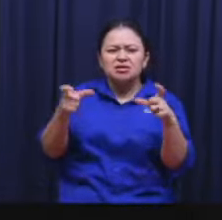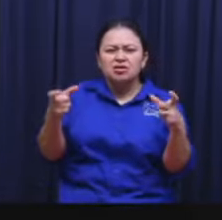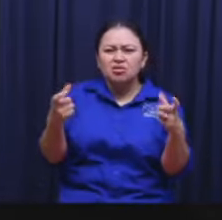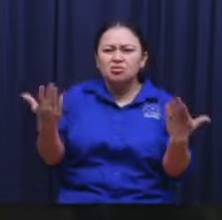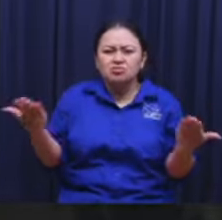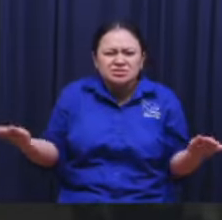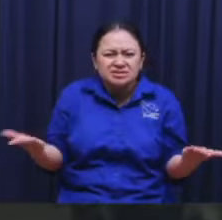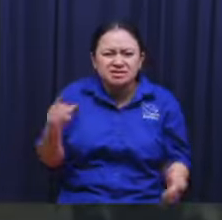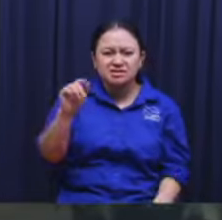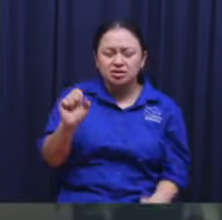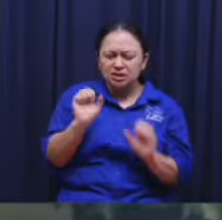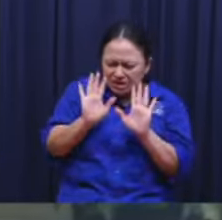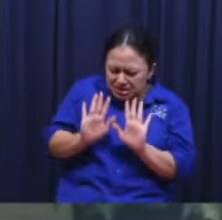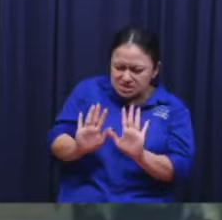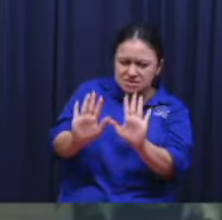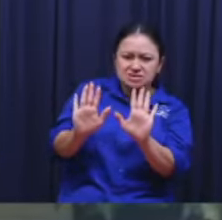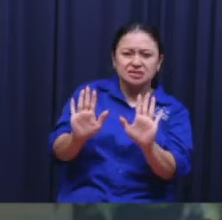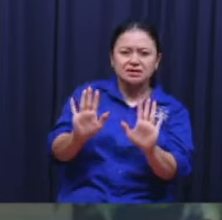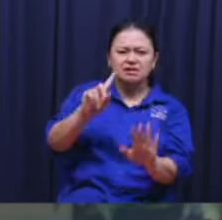resistir?